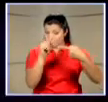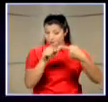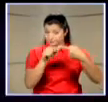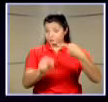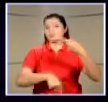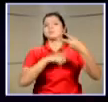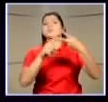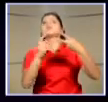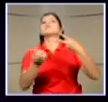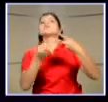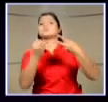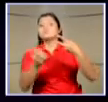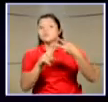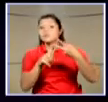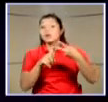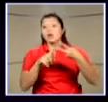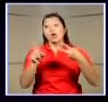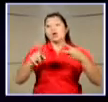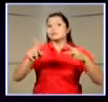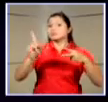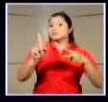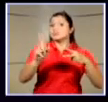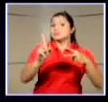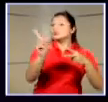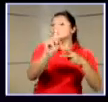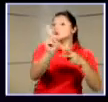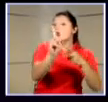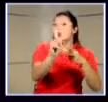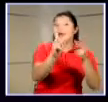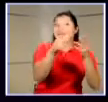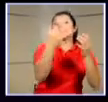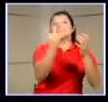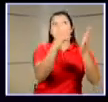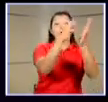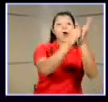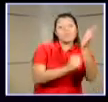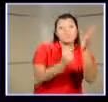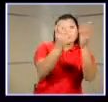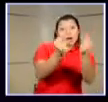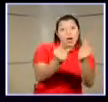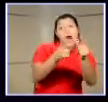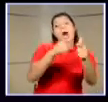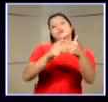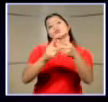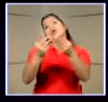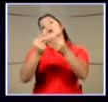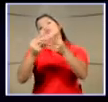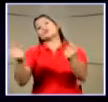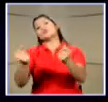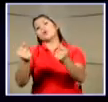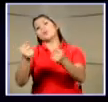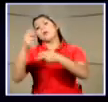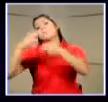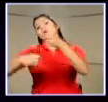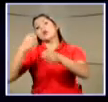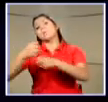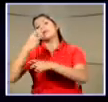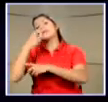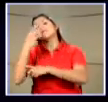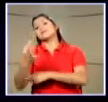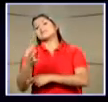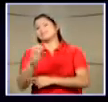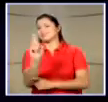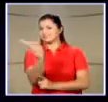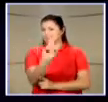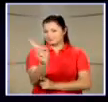no resuelven el problema fiscal de estos recortes. Nosotros hoy en la coalición sindical Patria Justa, que adoptó también esta lucha, aparte